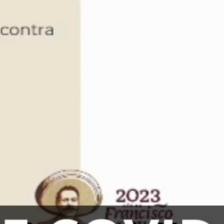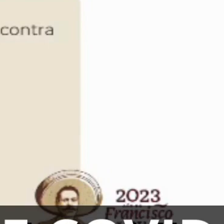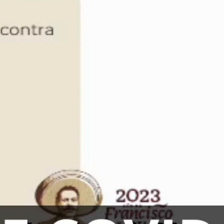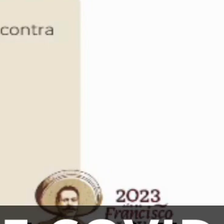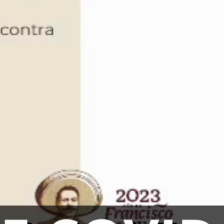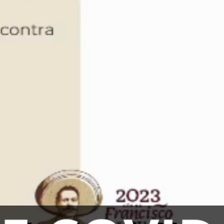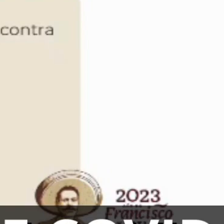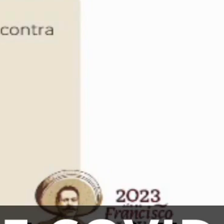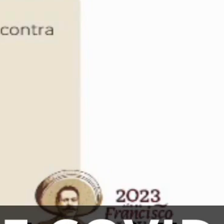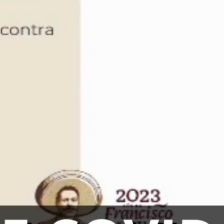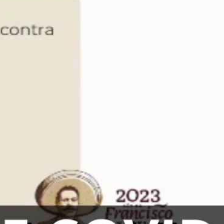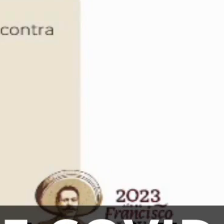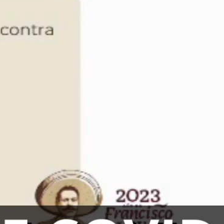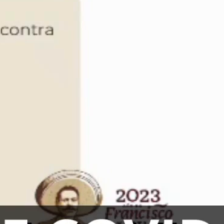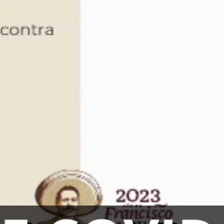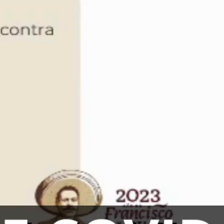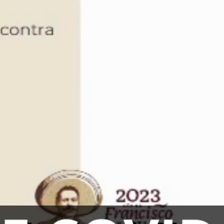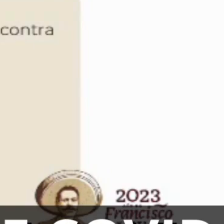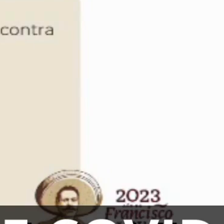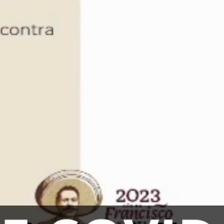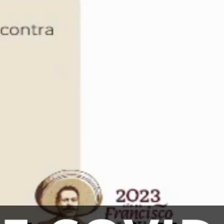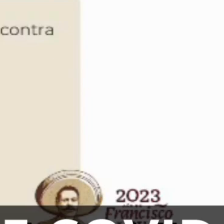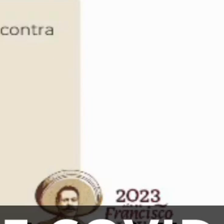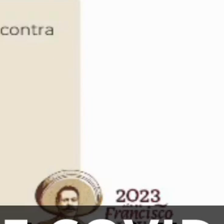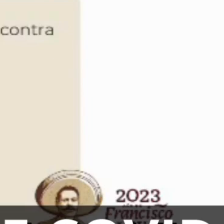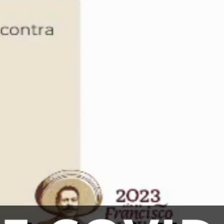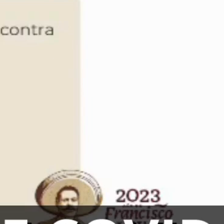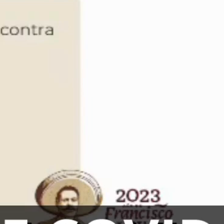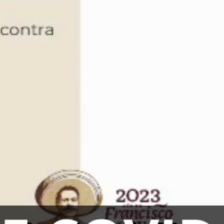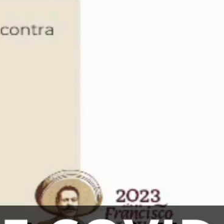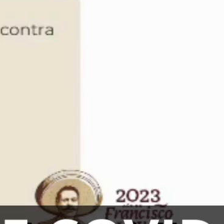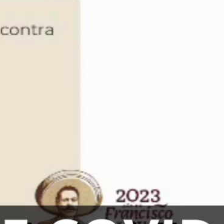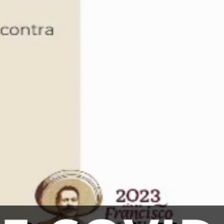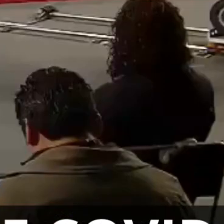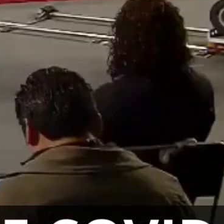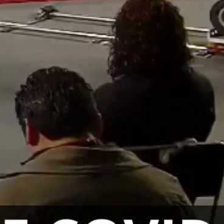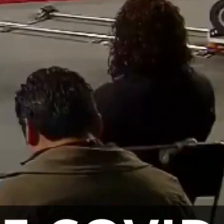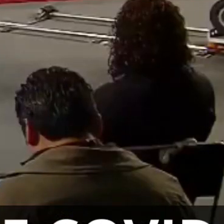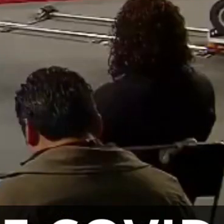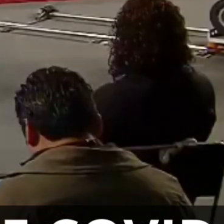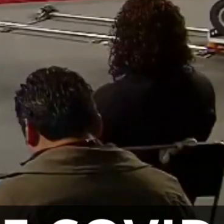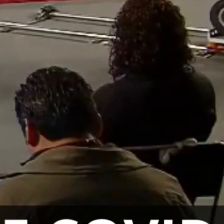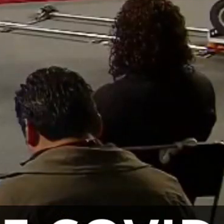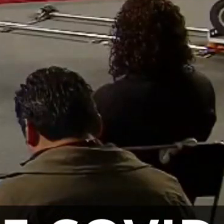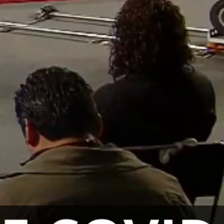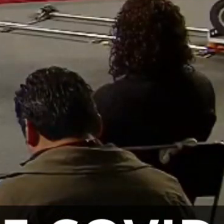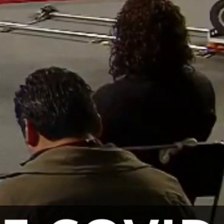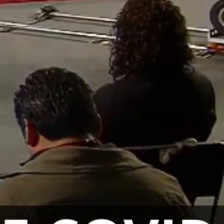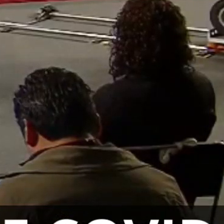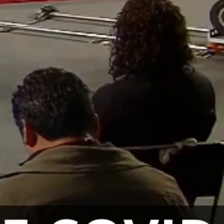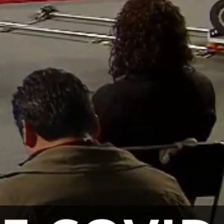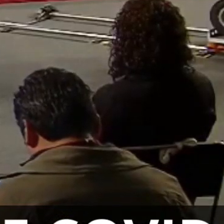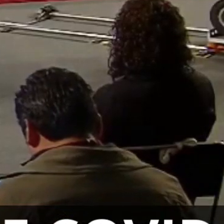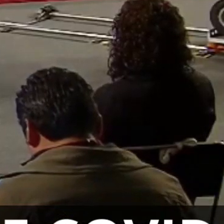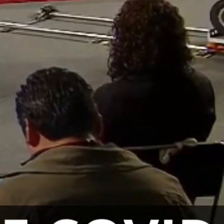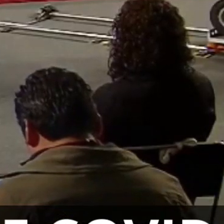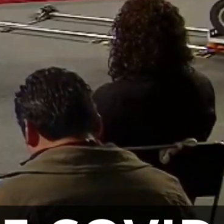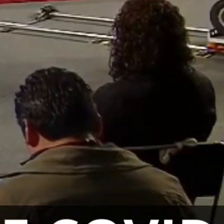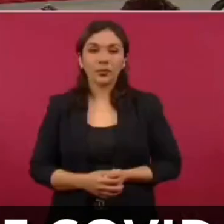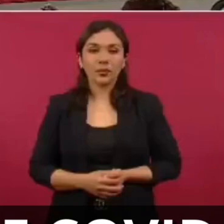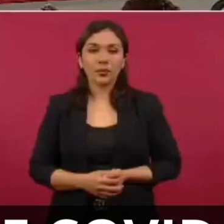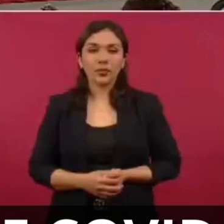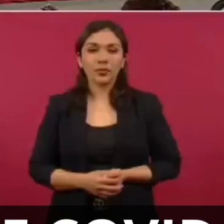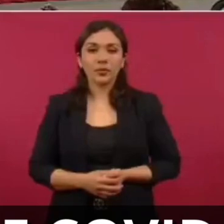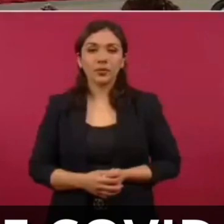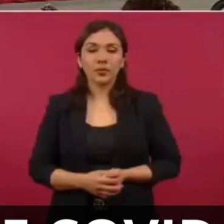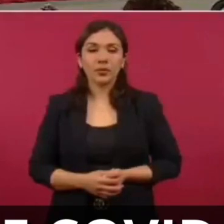Todo esto también de manera importada en la medida en que en América Latina, en particular en Sudamérica, se ha reemergido